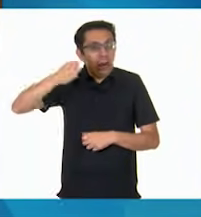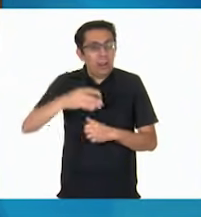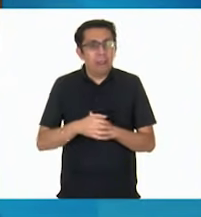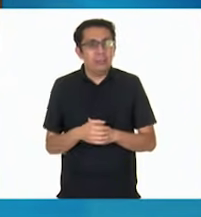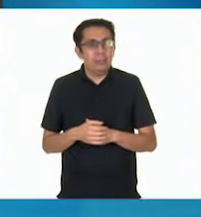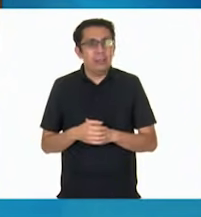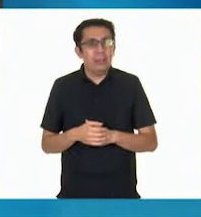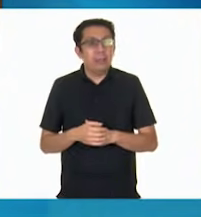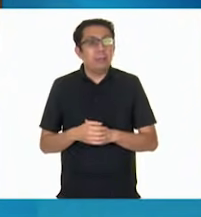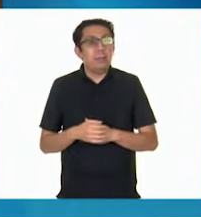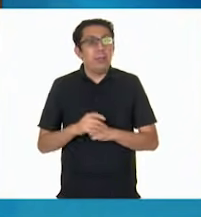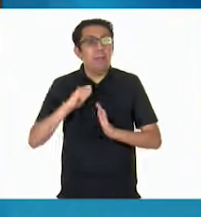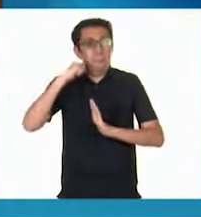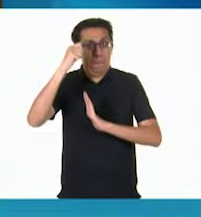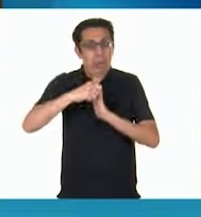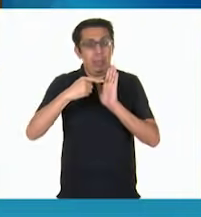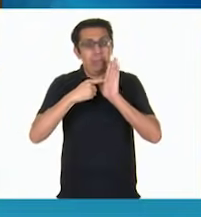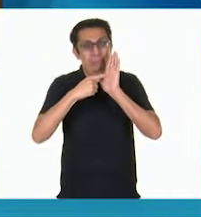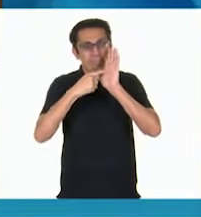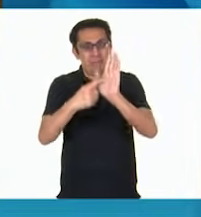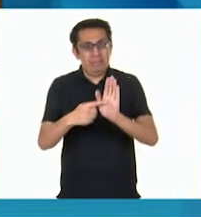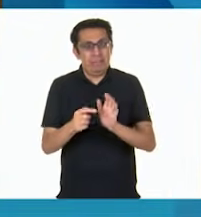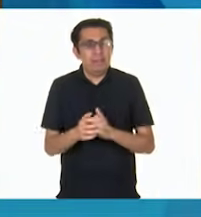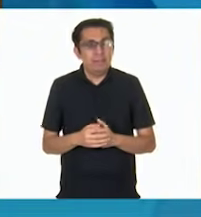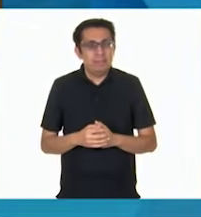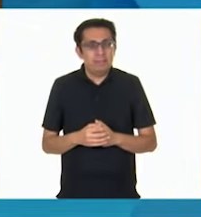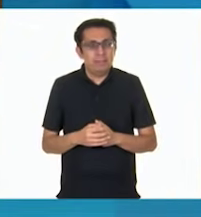¡Hola! ¡Vamos a ver el siguiente video!